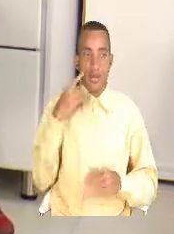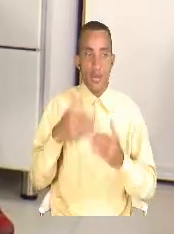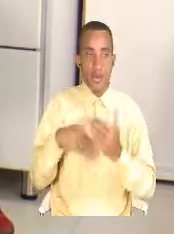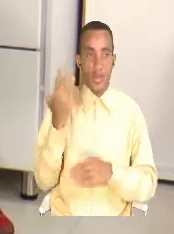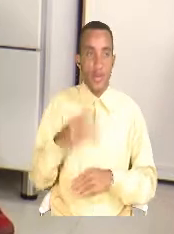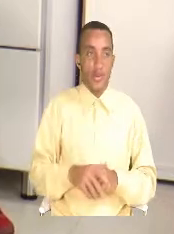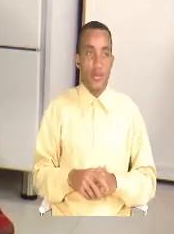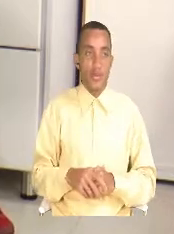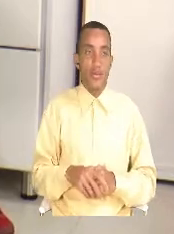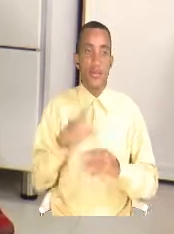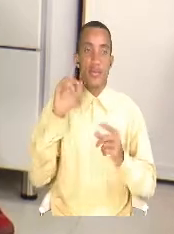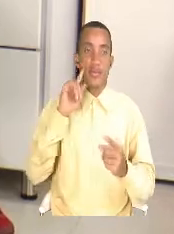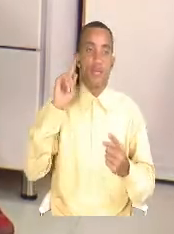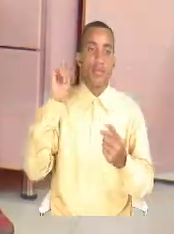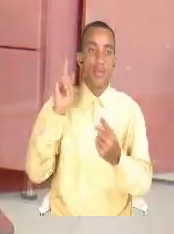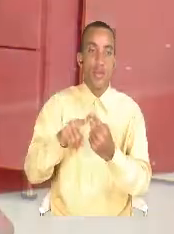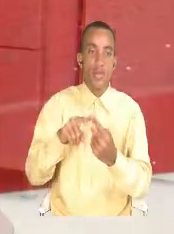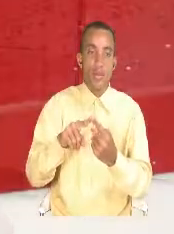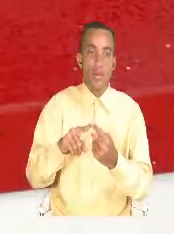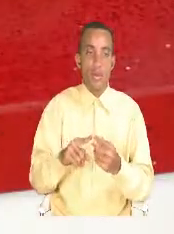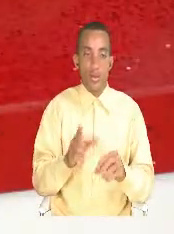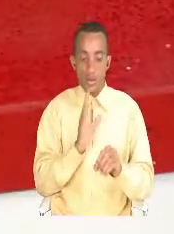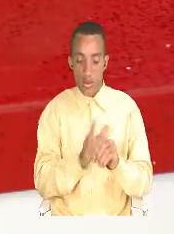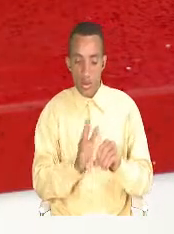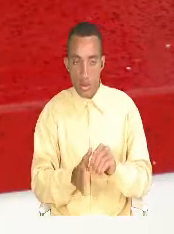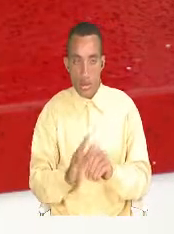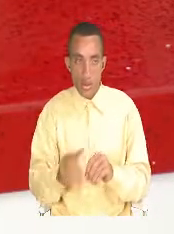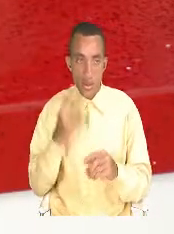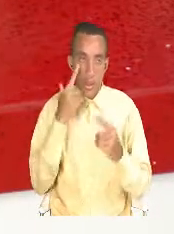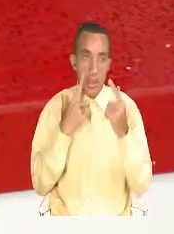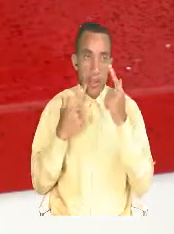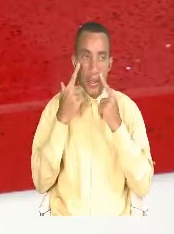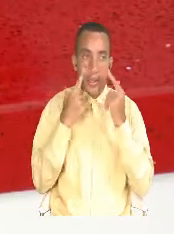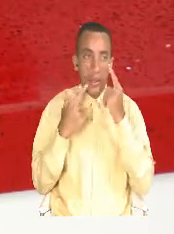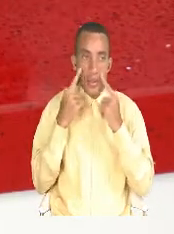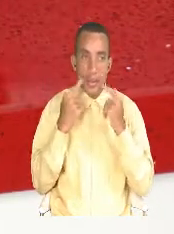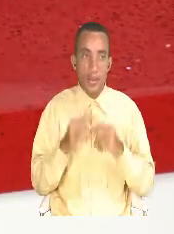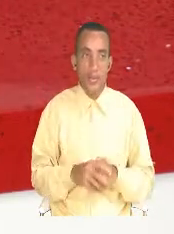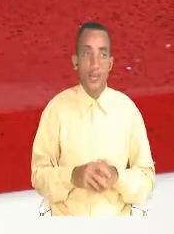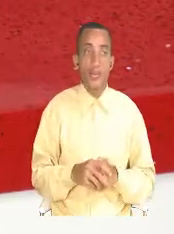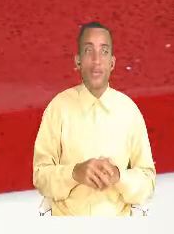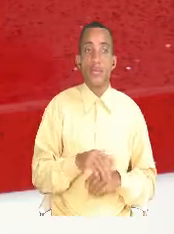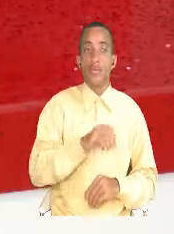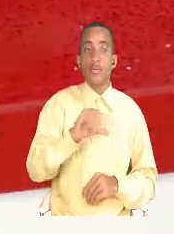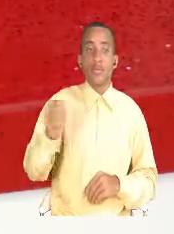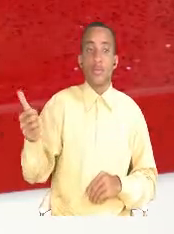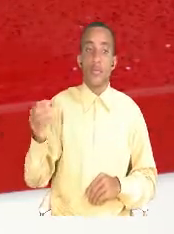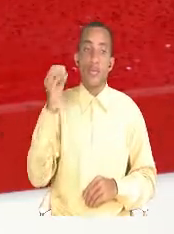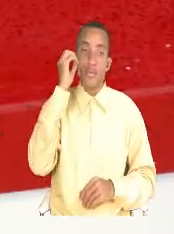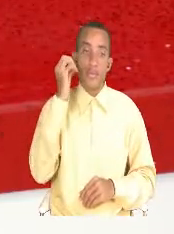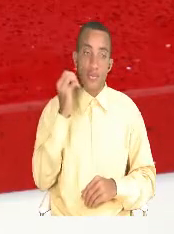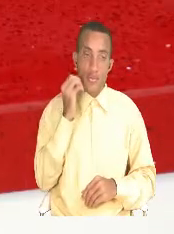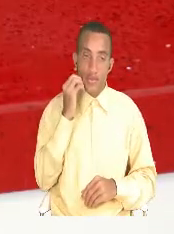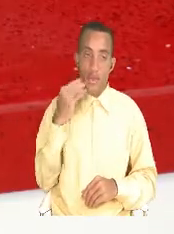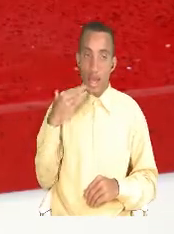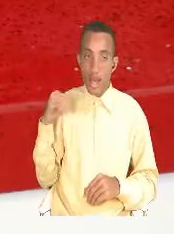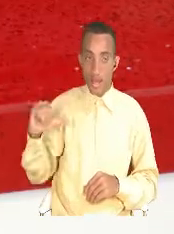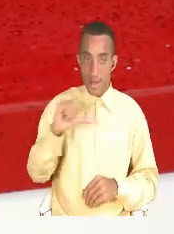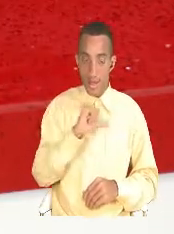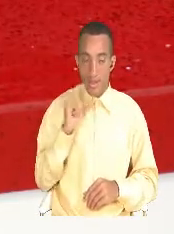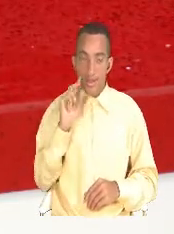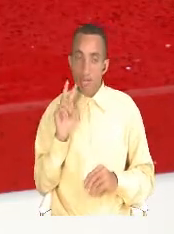A ver, la idea es que se va a utilizar la cebolla, el pimentón, todo cortadito en julianas, ya las amas de casa que nos siguen en casa. Voy